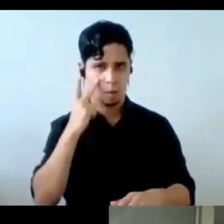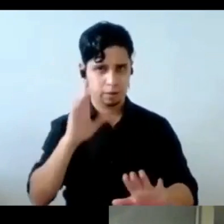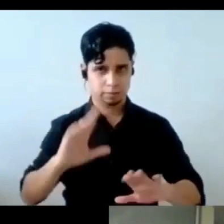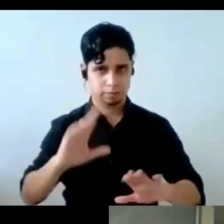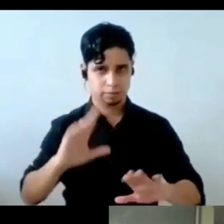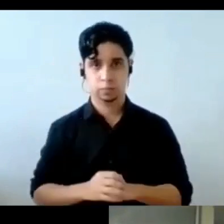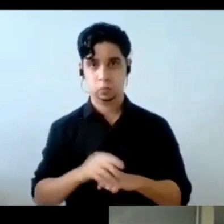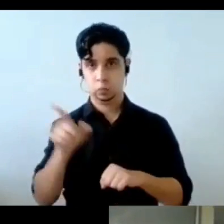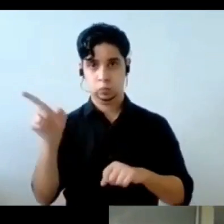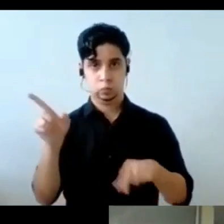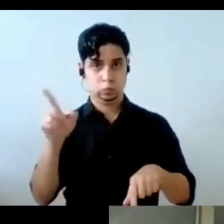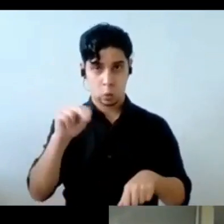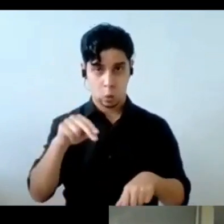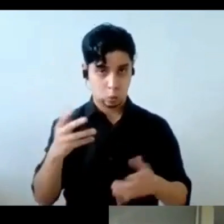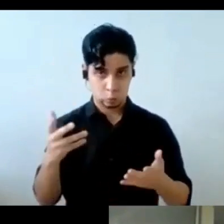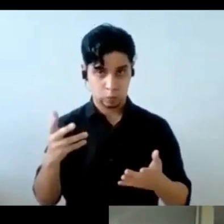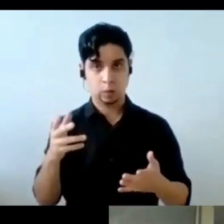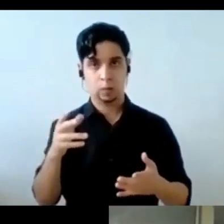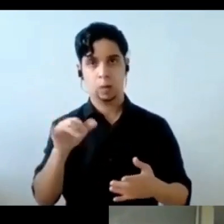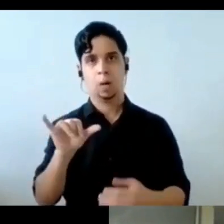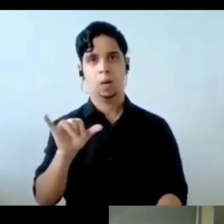¿Alguno de ustedes, no?